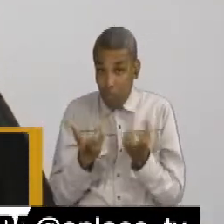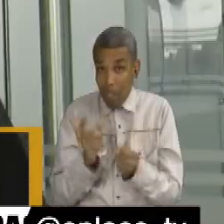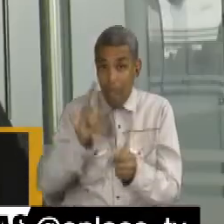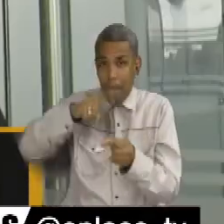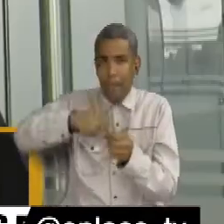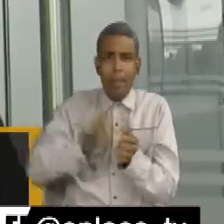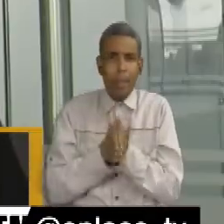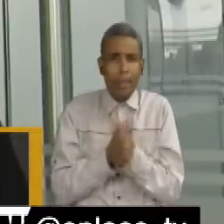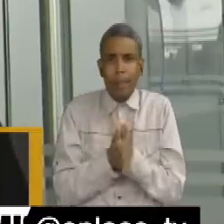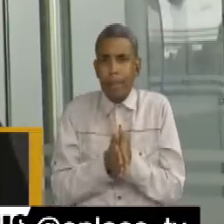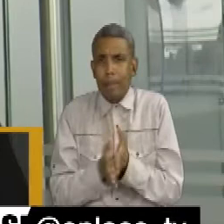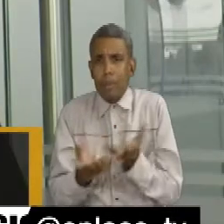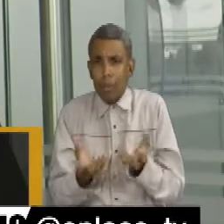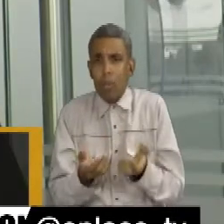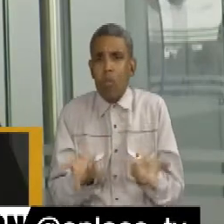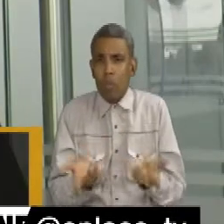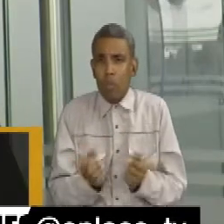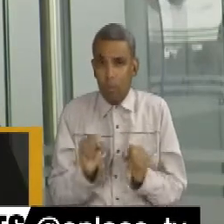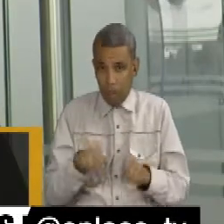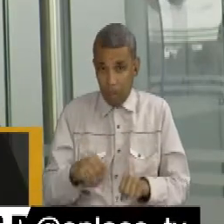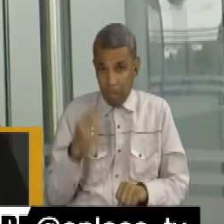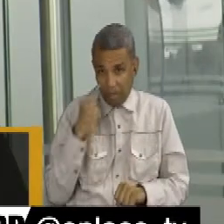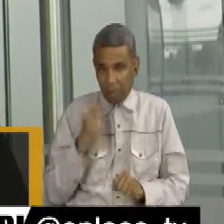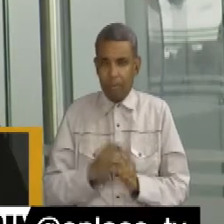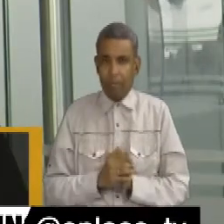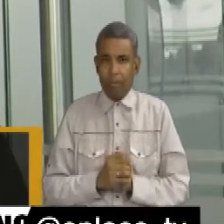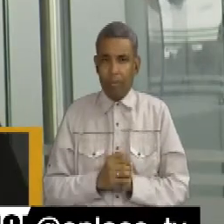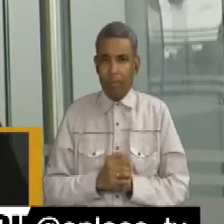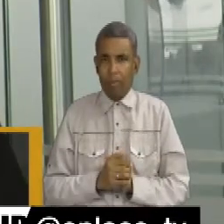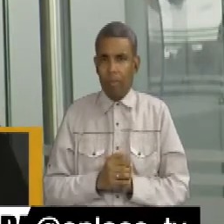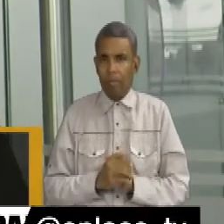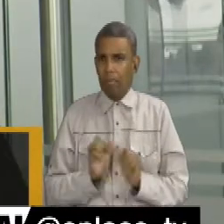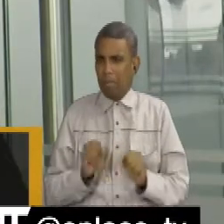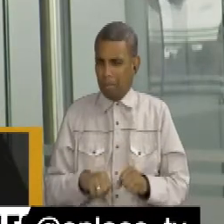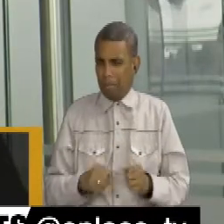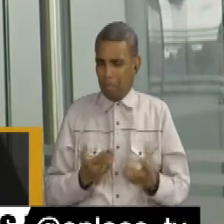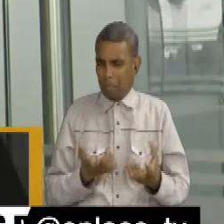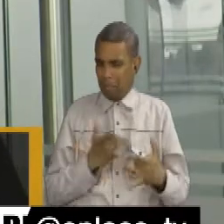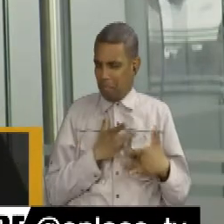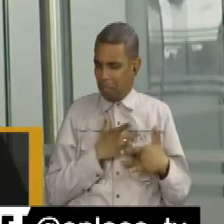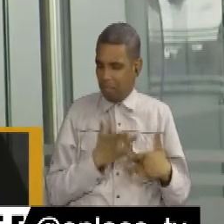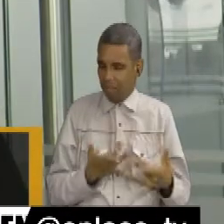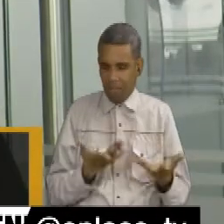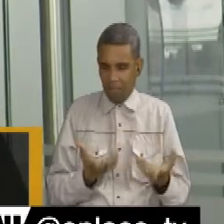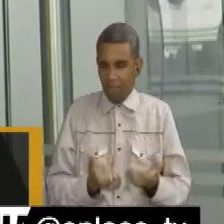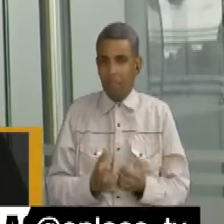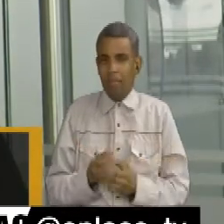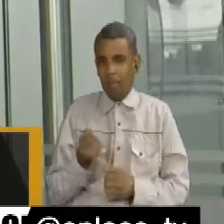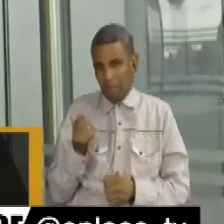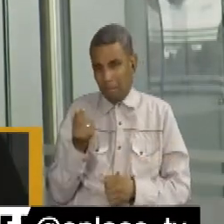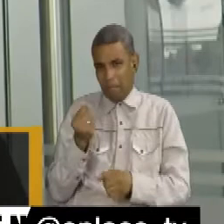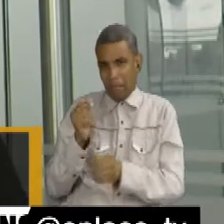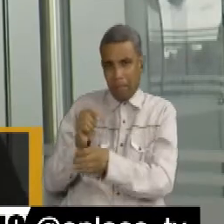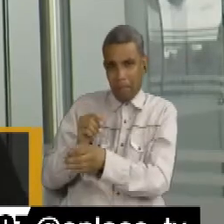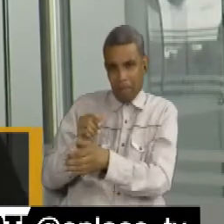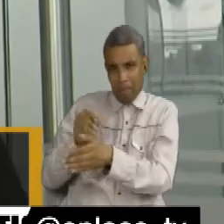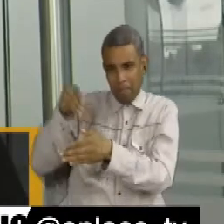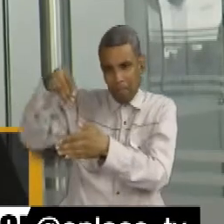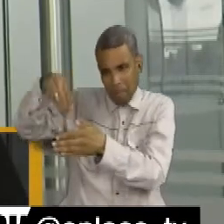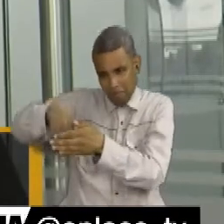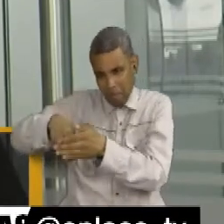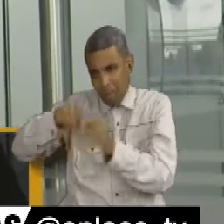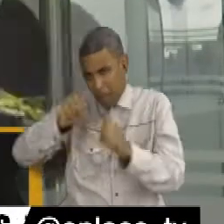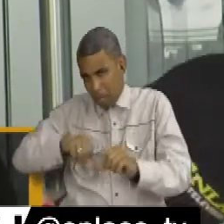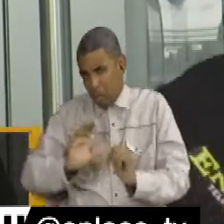Lo único que tienen que hacer es hacer una pequeña donación, lo que quieran, lo que tengan a buen corazón, donarle a esta causa de Café